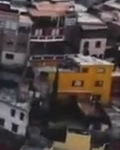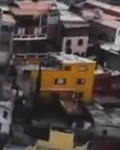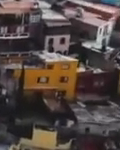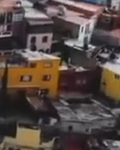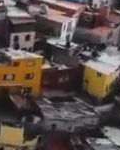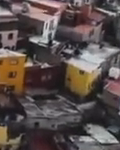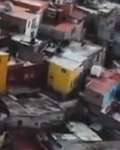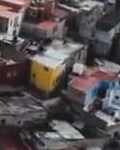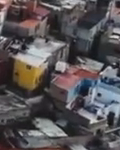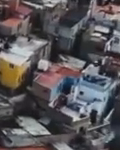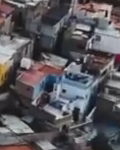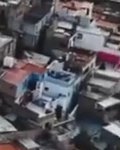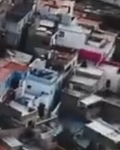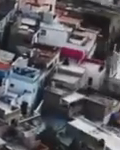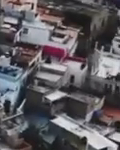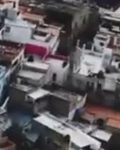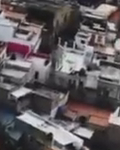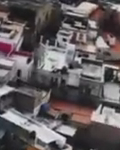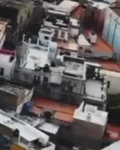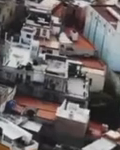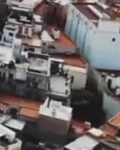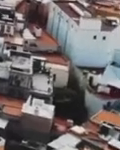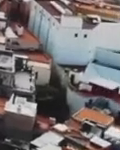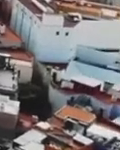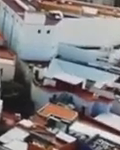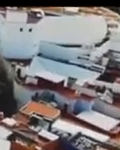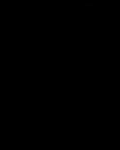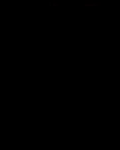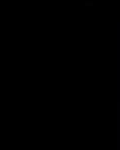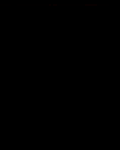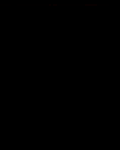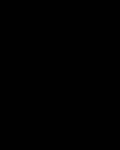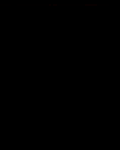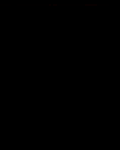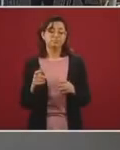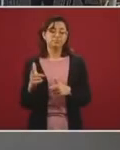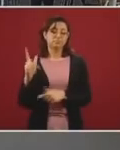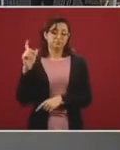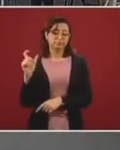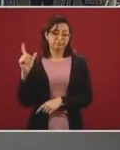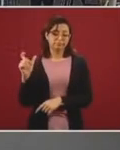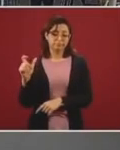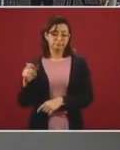gobierno para establecer como una falta el acoso sexual.